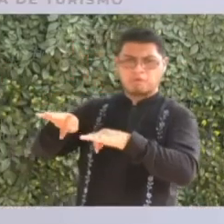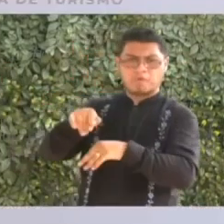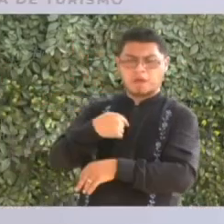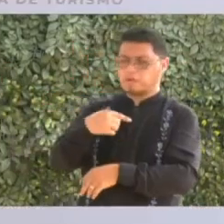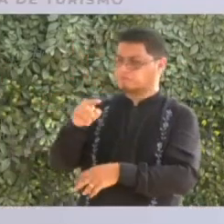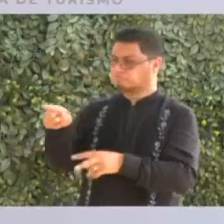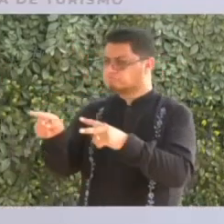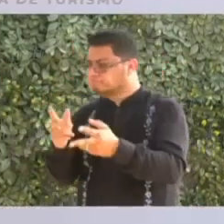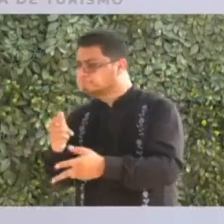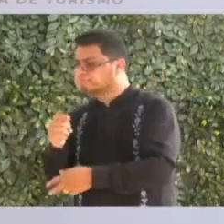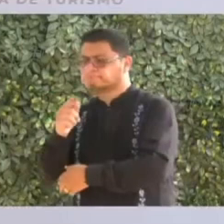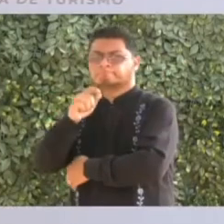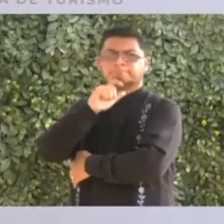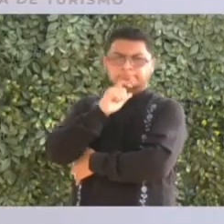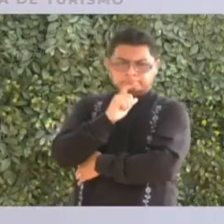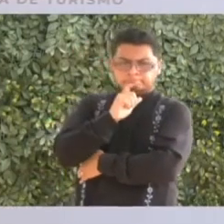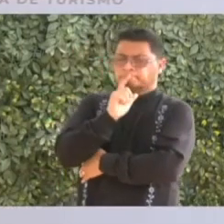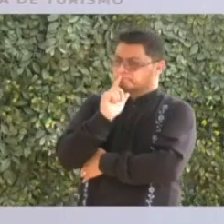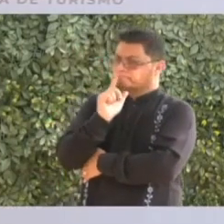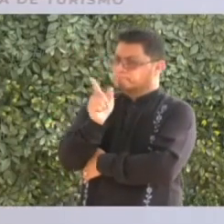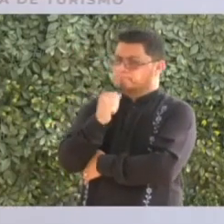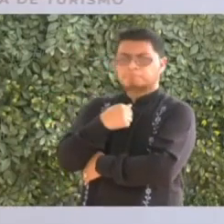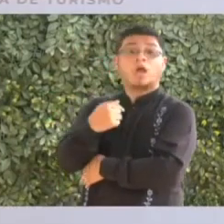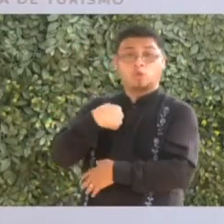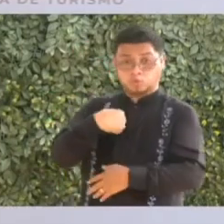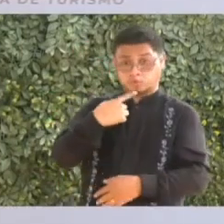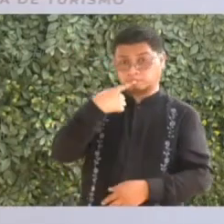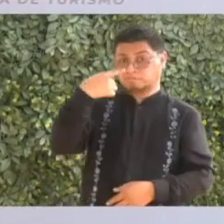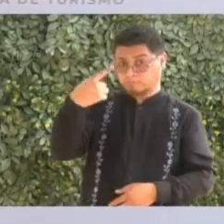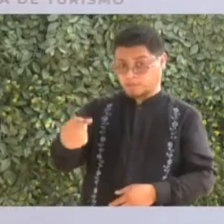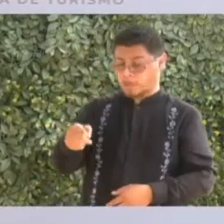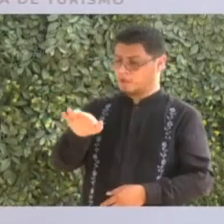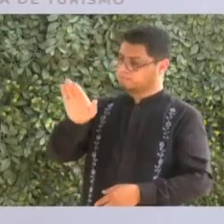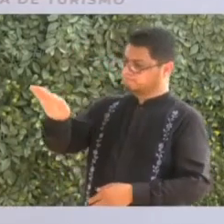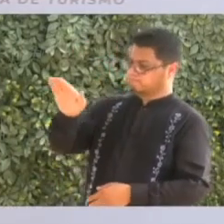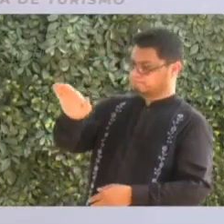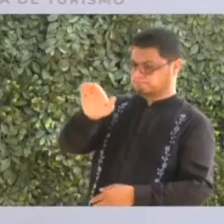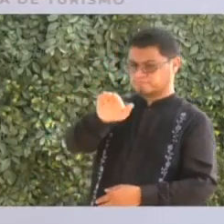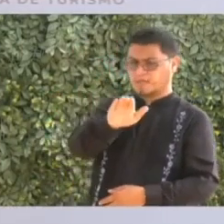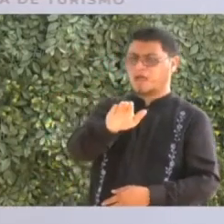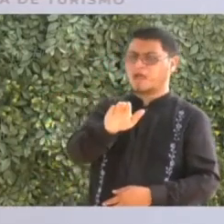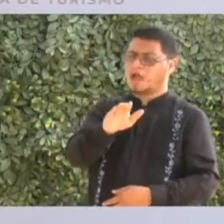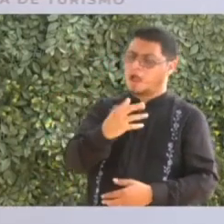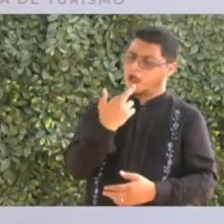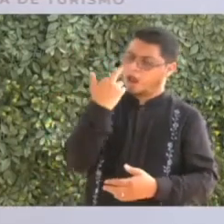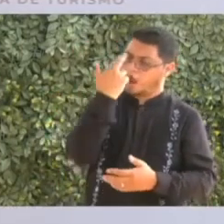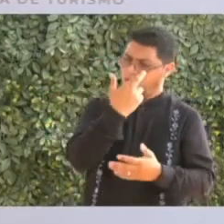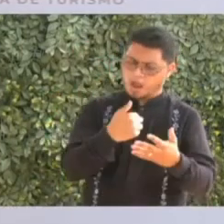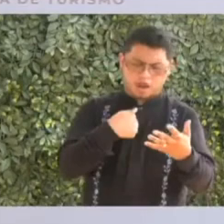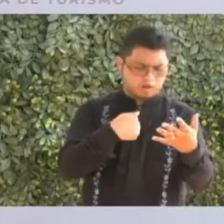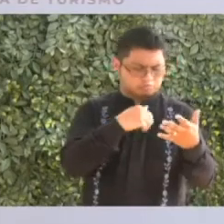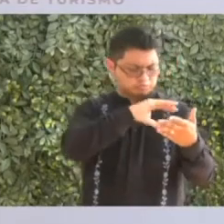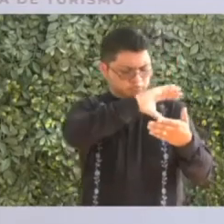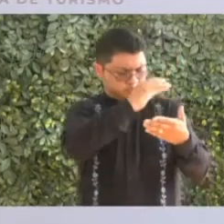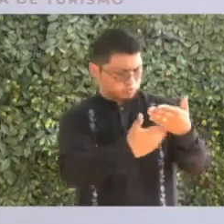y les ofrecí de que en la revisión del contrato